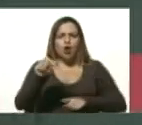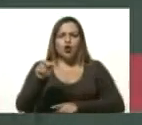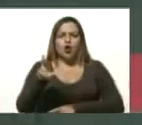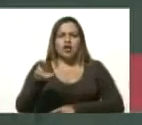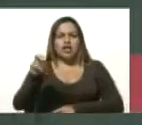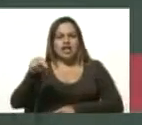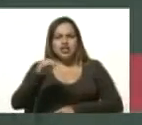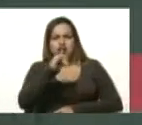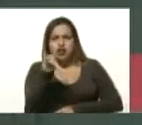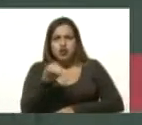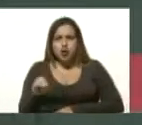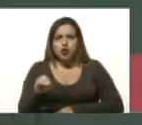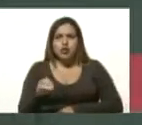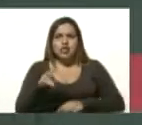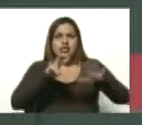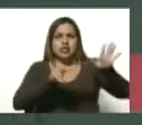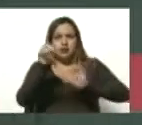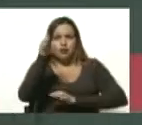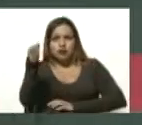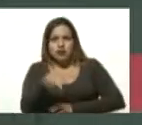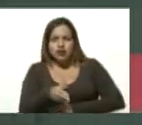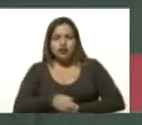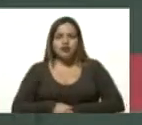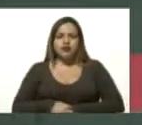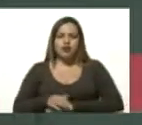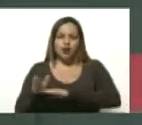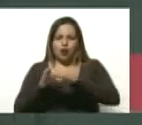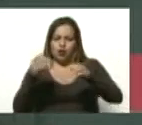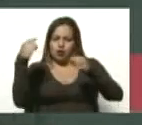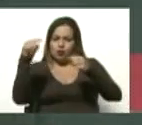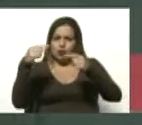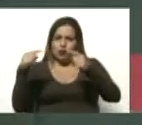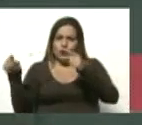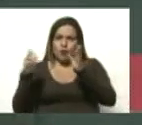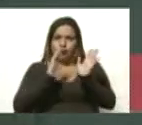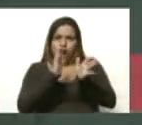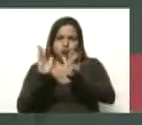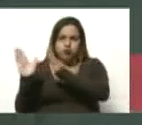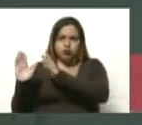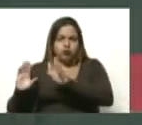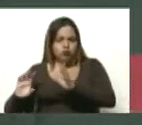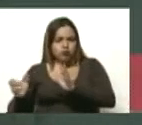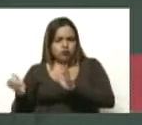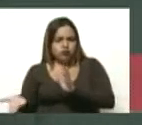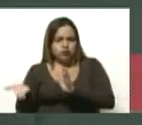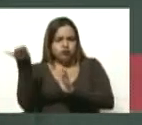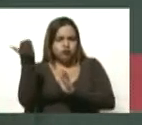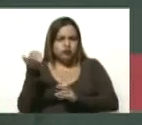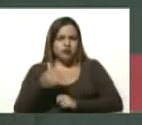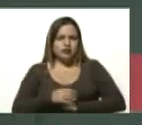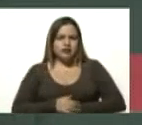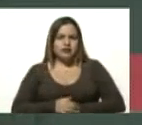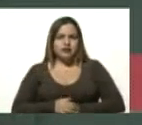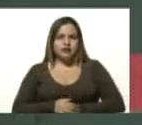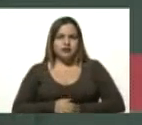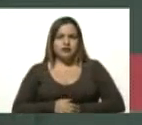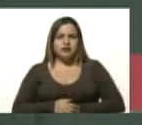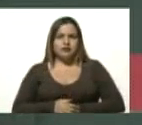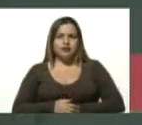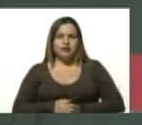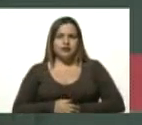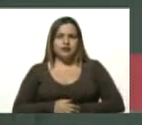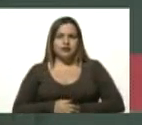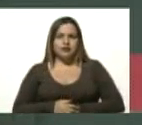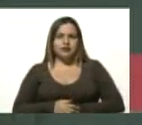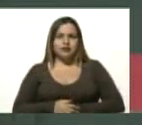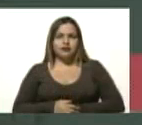Lacaba, 6%, Manuel Rosales, 4%. Si subimos un poquito más la lámina, presumo que está